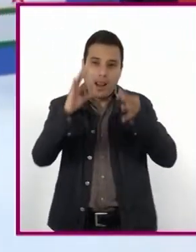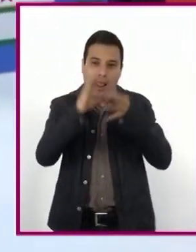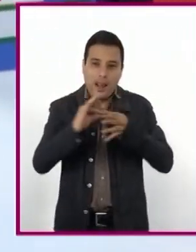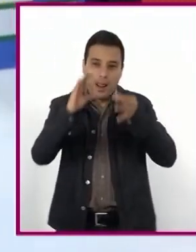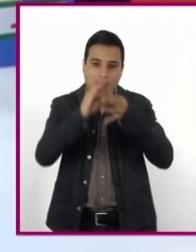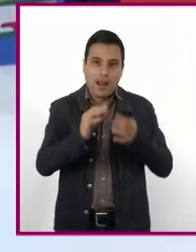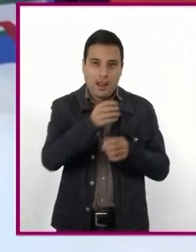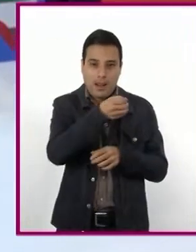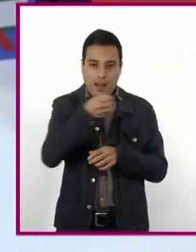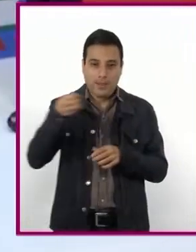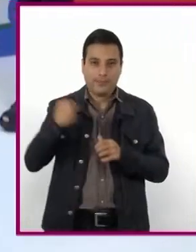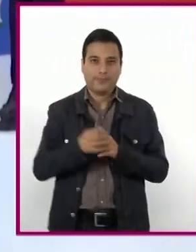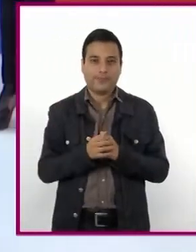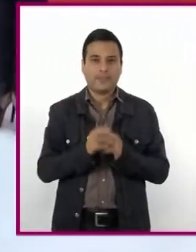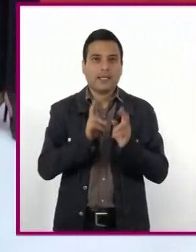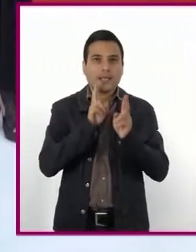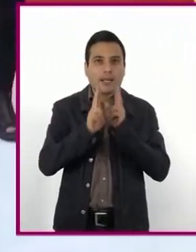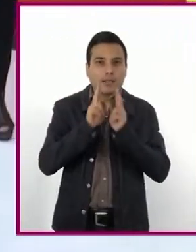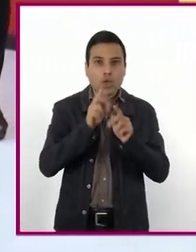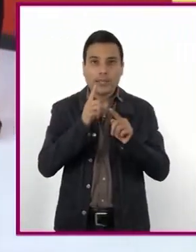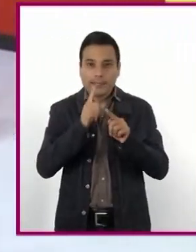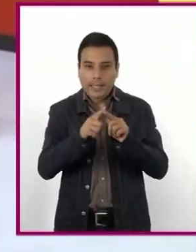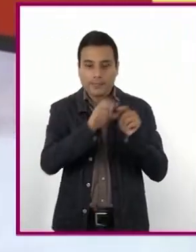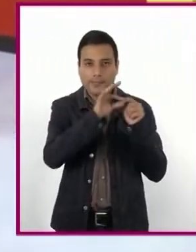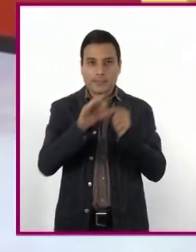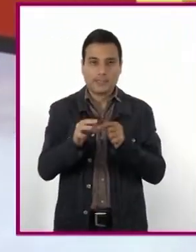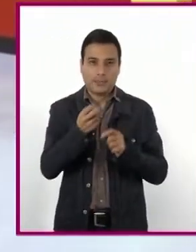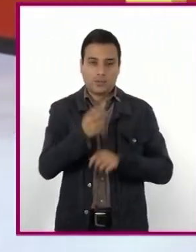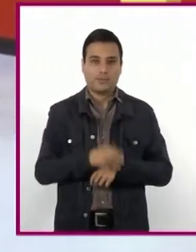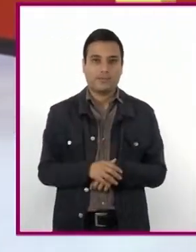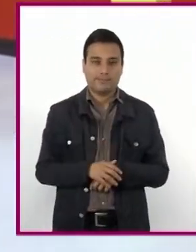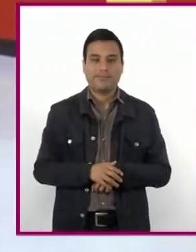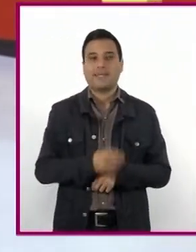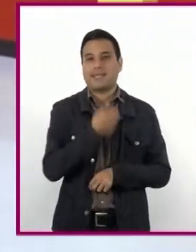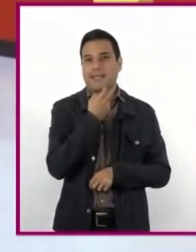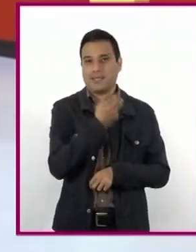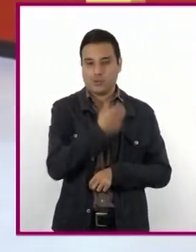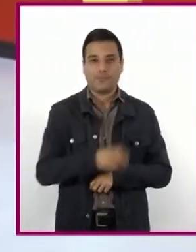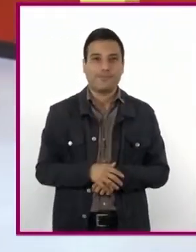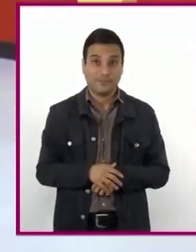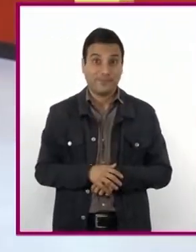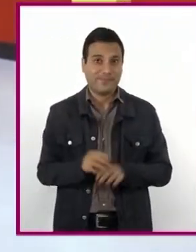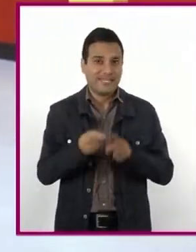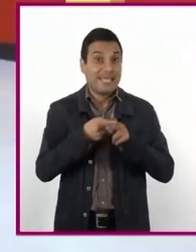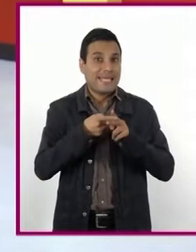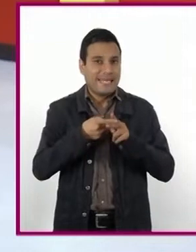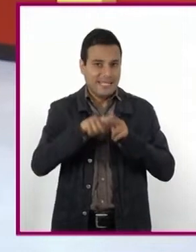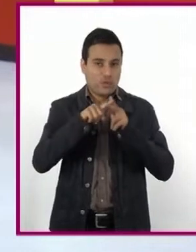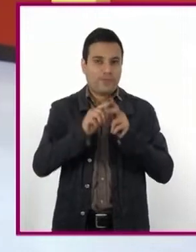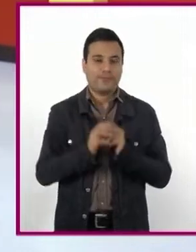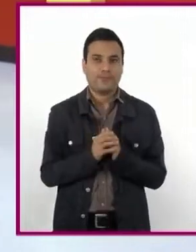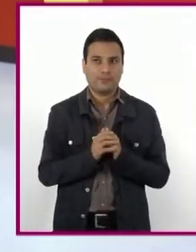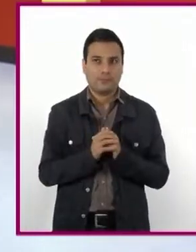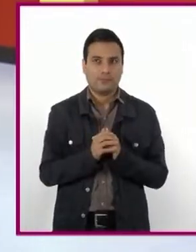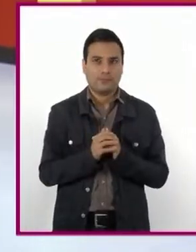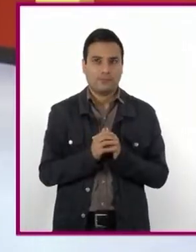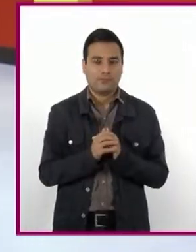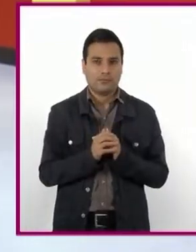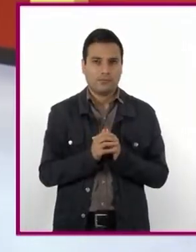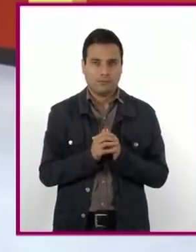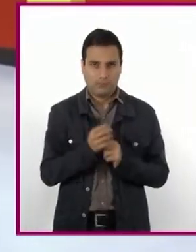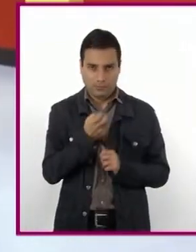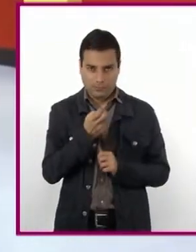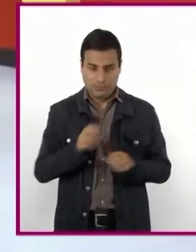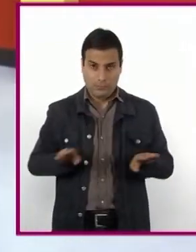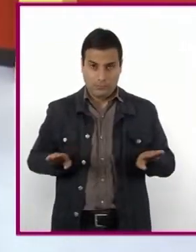conocer al narrador. Muy bien, esas son características del inicio, pero ¿son todas las